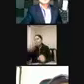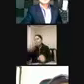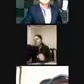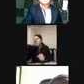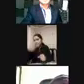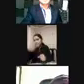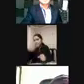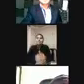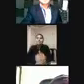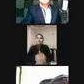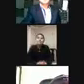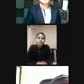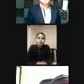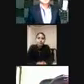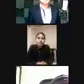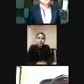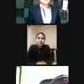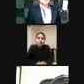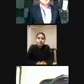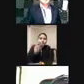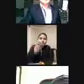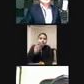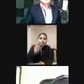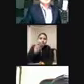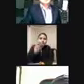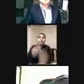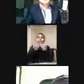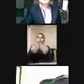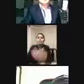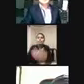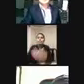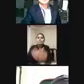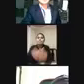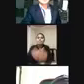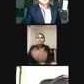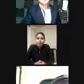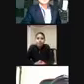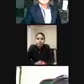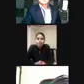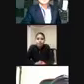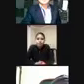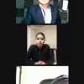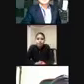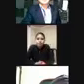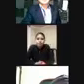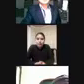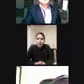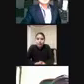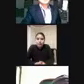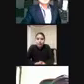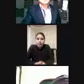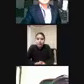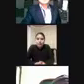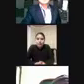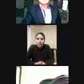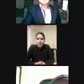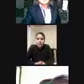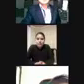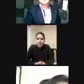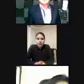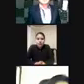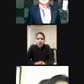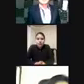Ok, muchas gracias. No sé si he podido contestar, ¿no?, a la pregunta. Sí, está bien. Nos